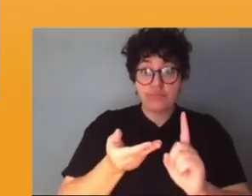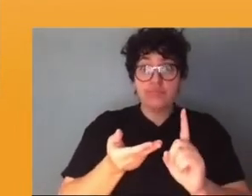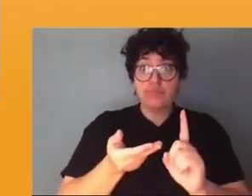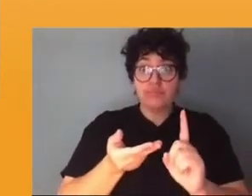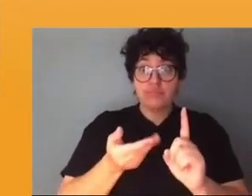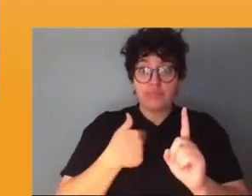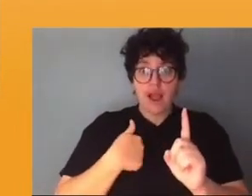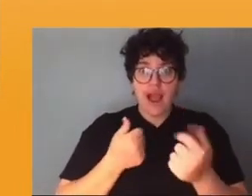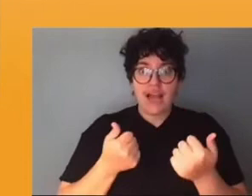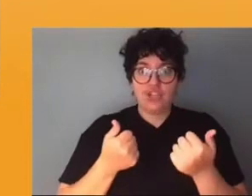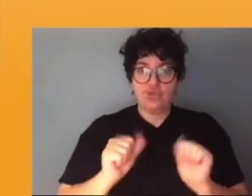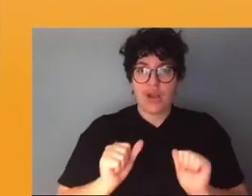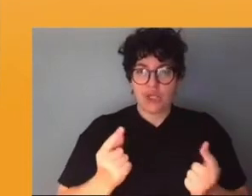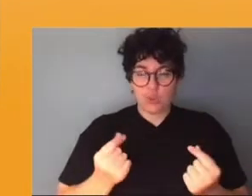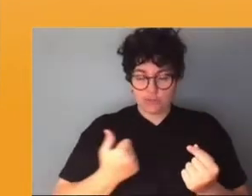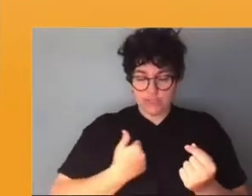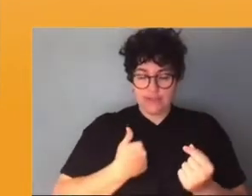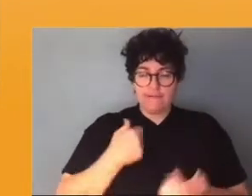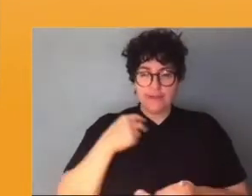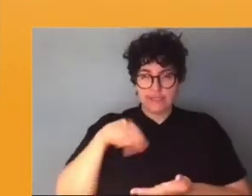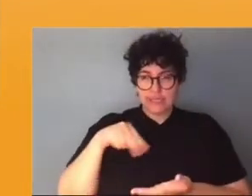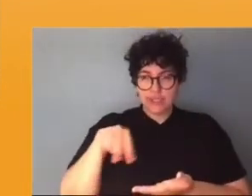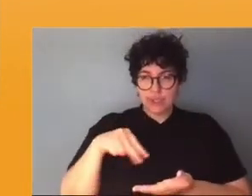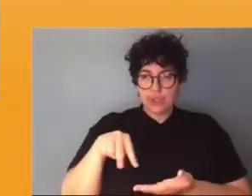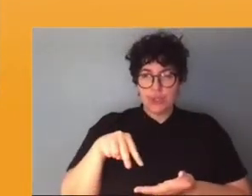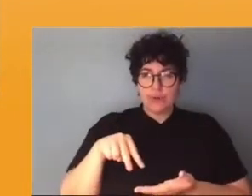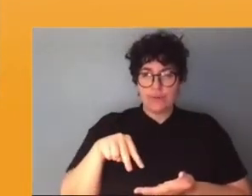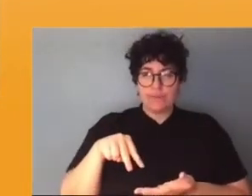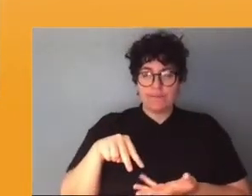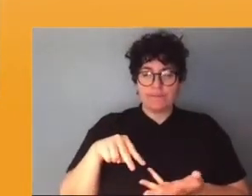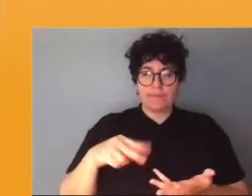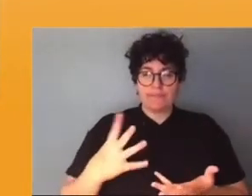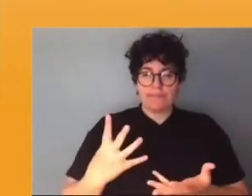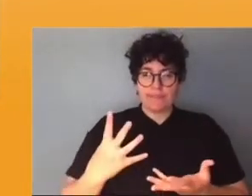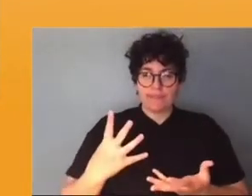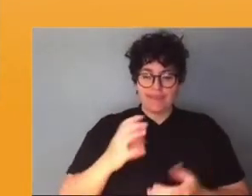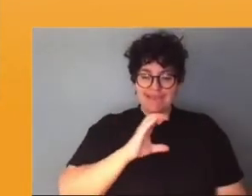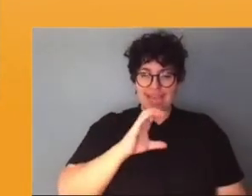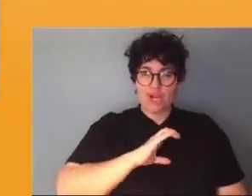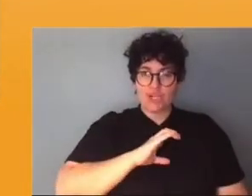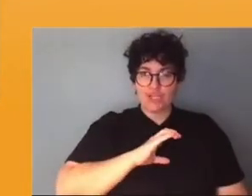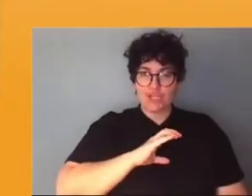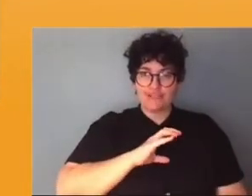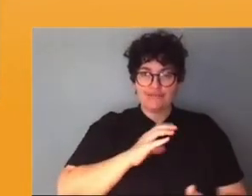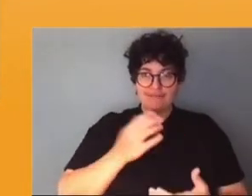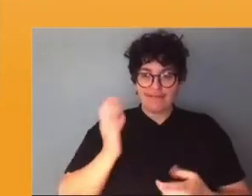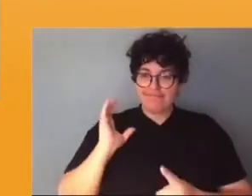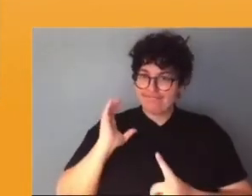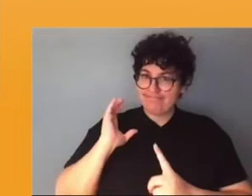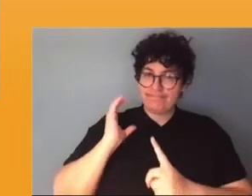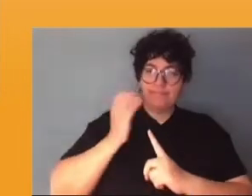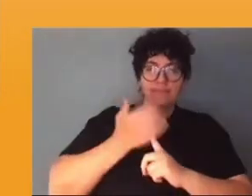tener esa reacción, ¿no? A través de personificar la naturaleza del personaje, pero también creo